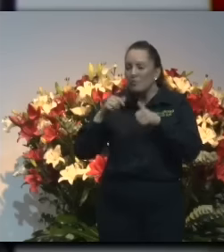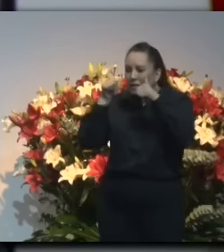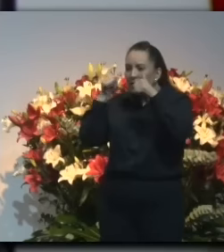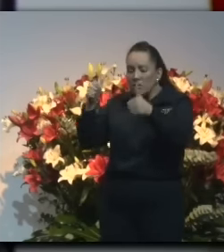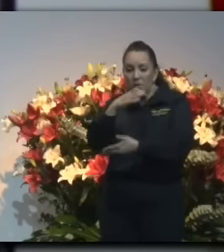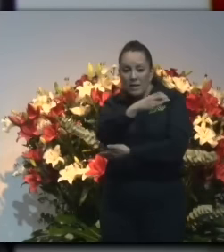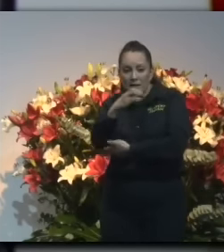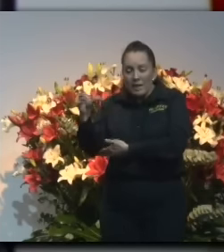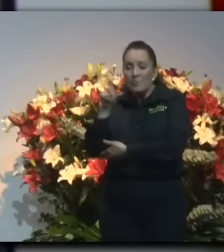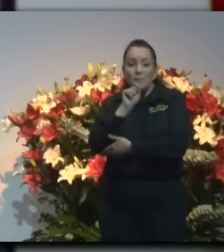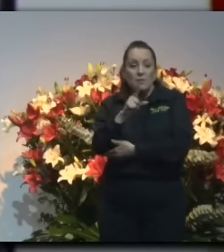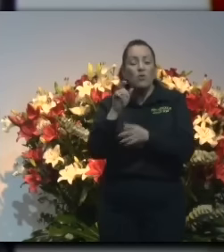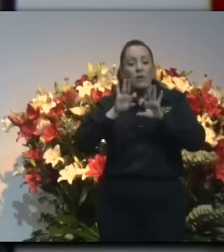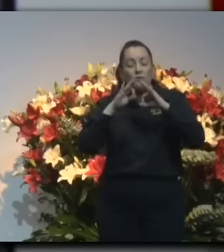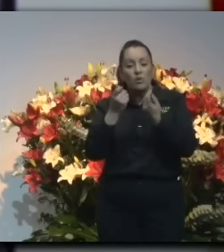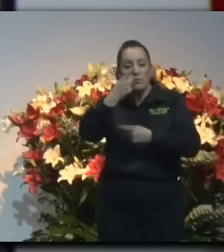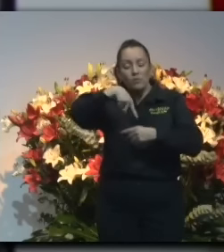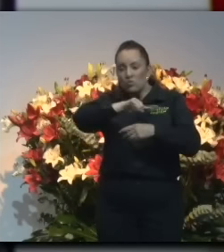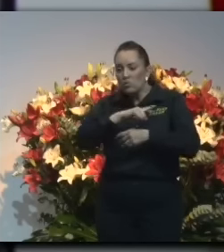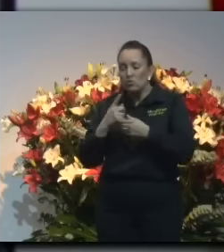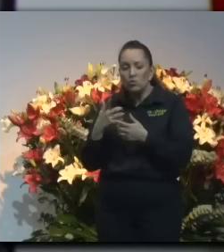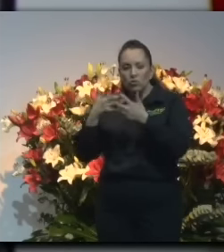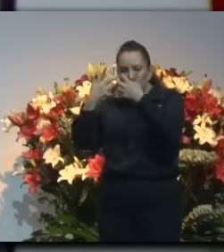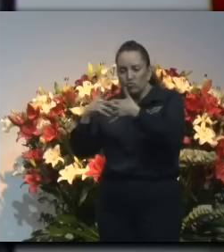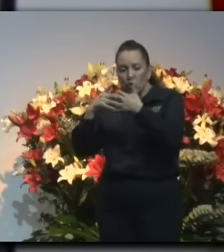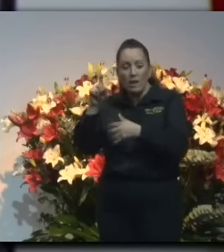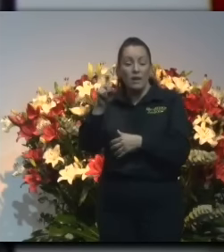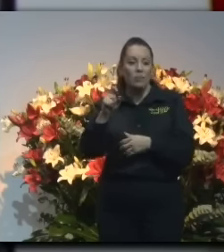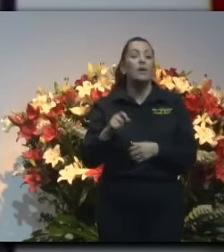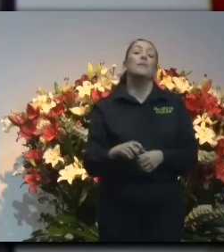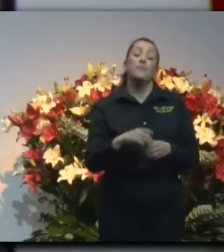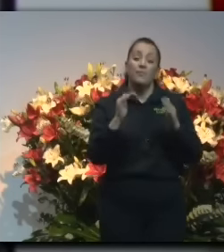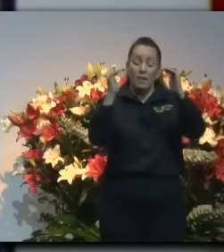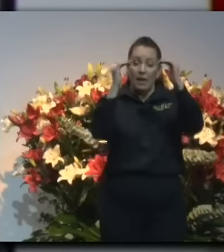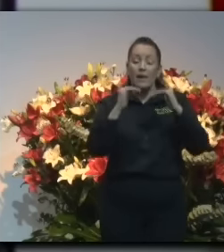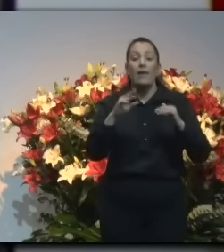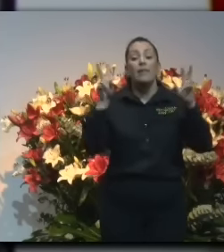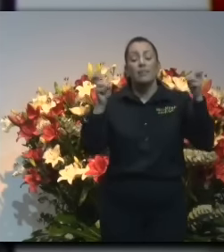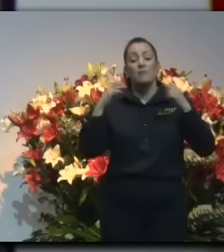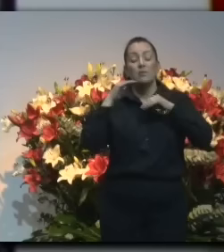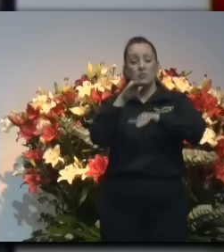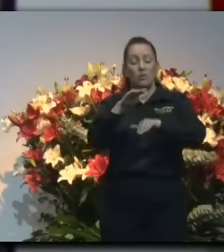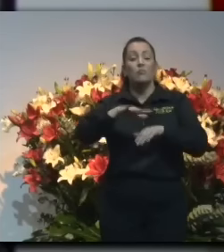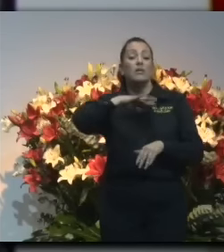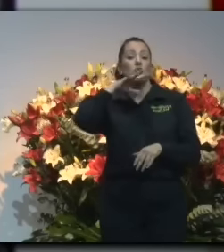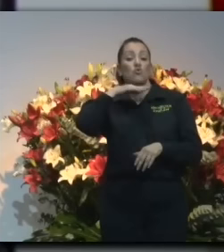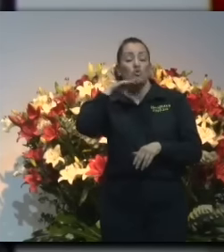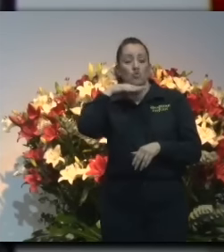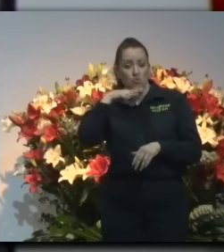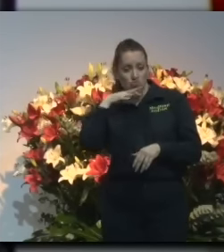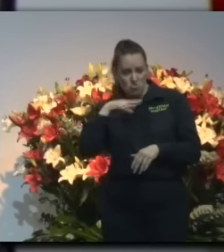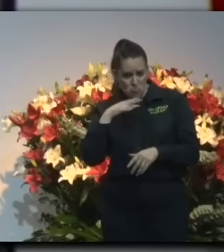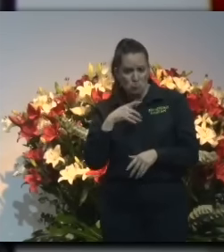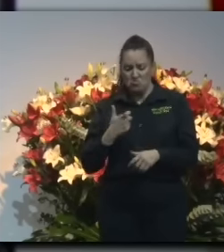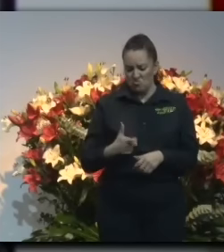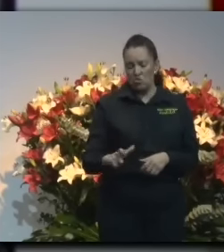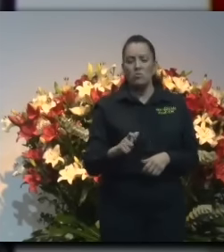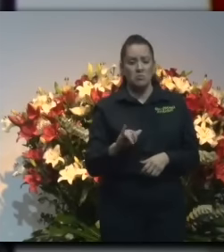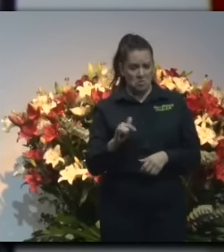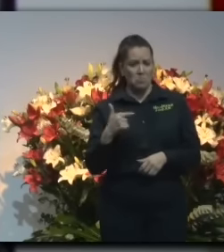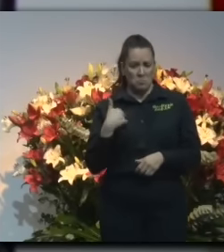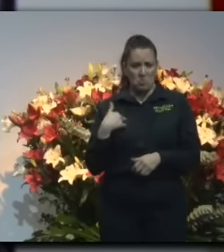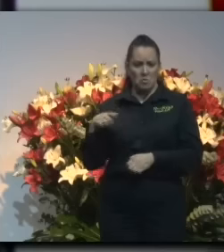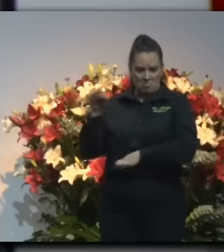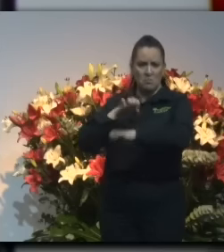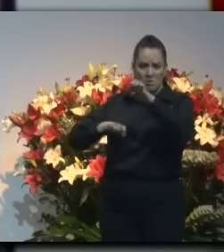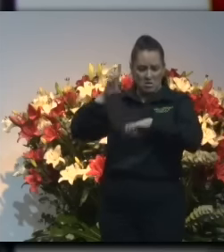agua. Obviamente, en el tema de corrupción, yo se los puedo decir sinceramente, sí, soy empresaria. Tengo 32 años